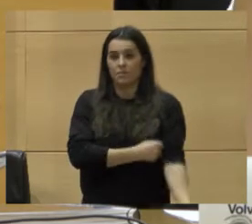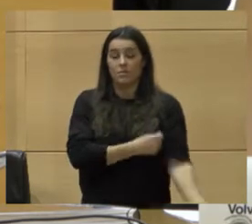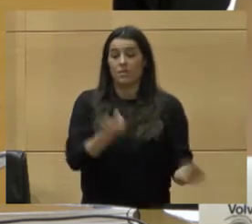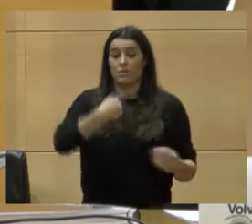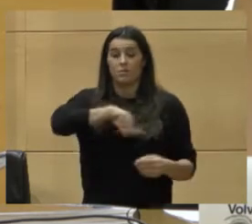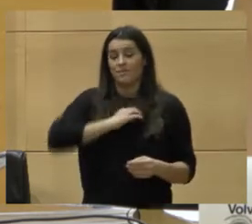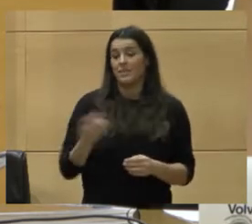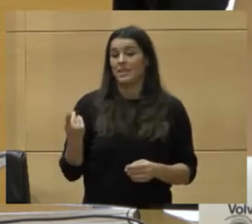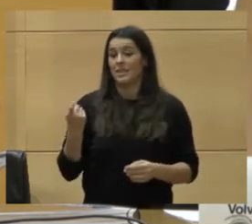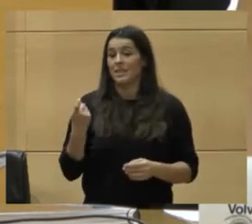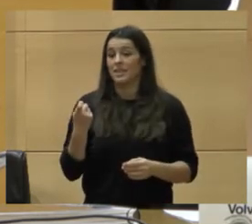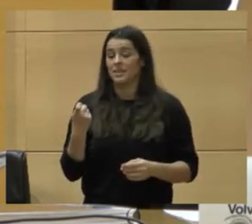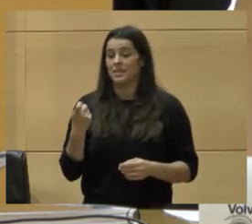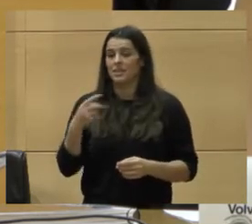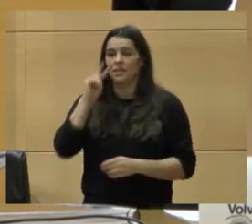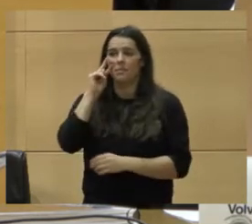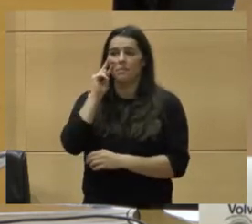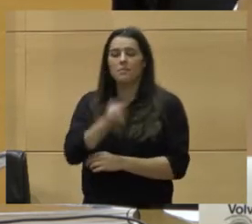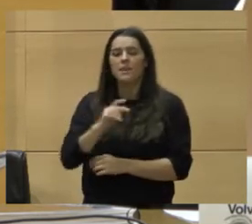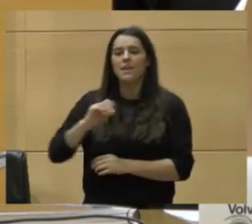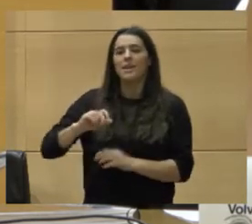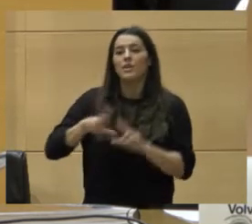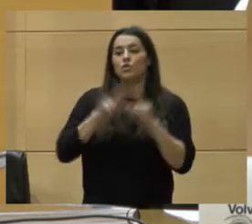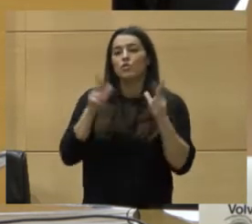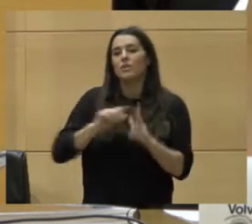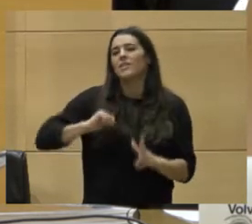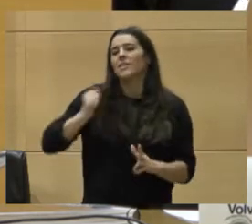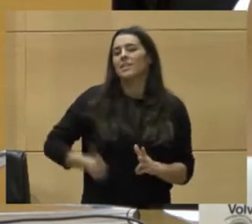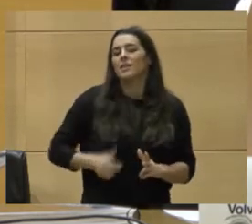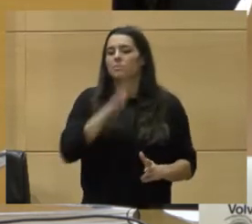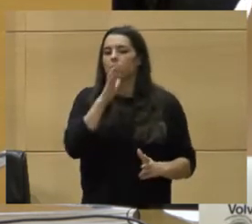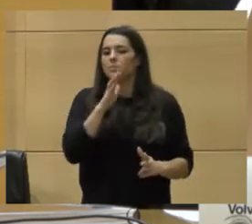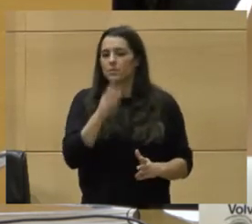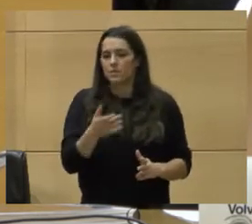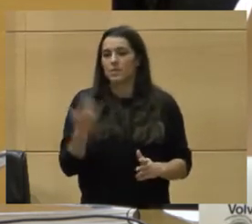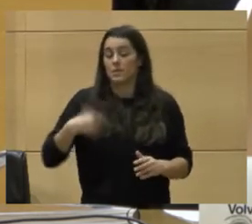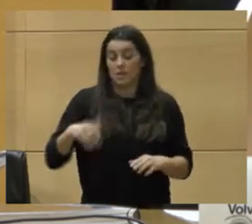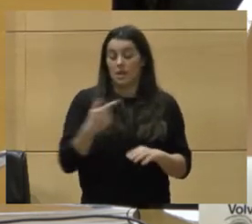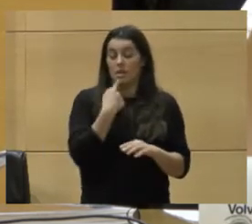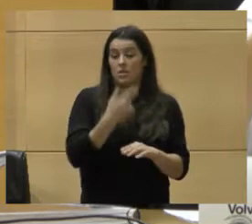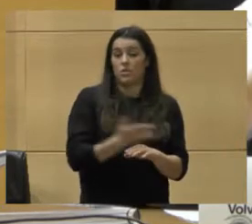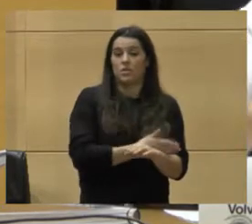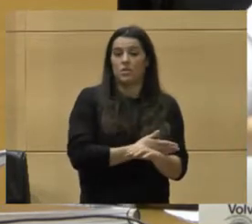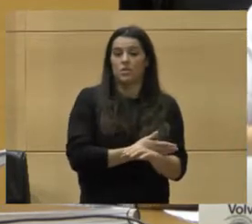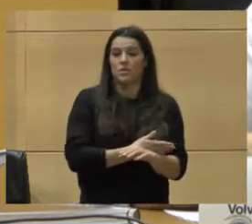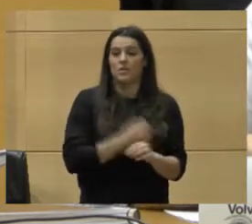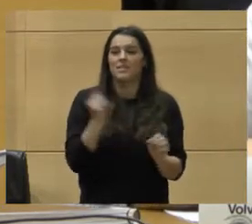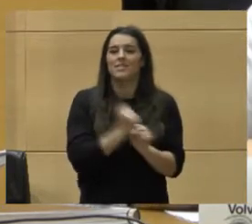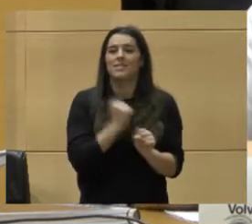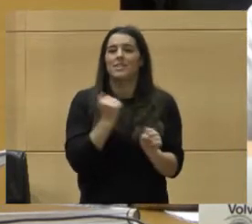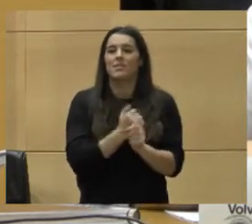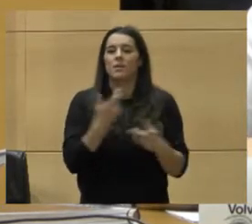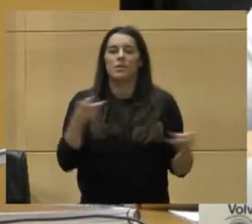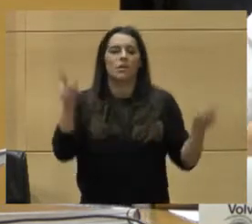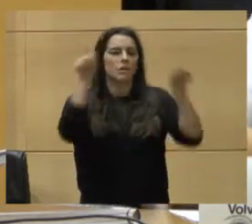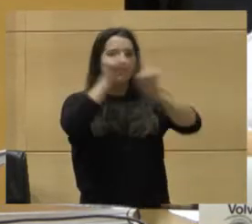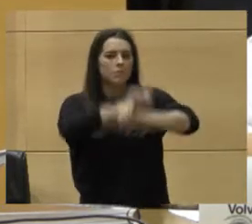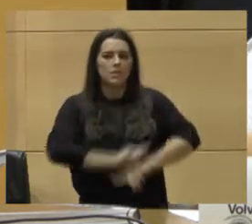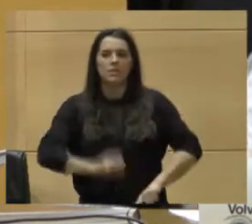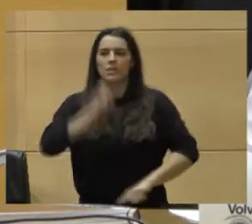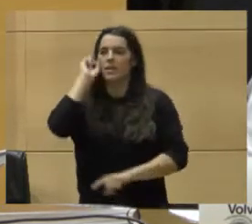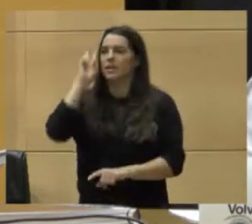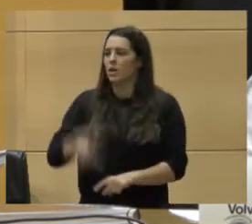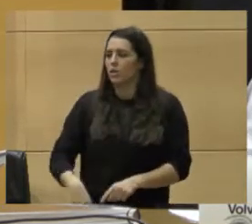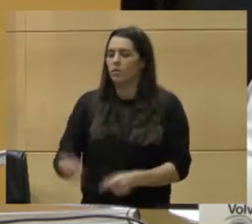qué es cuál es la riqueza que tiene esta sociedad y ahí se habla o se ha planteado antes cuál es el trabajo invisibilizado no reconocido y no